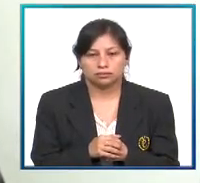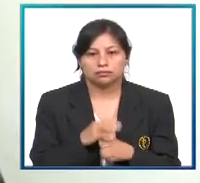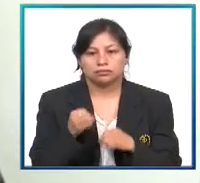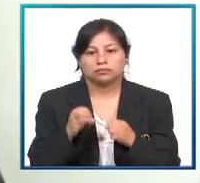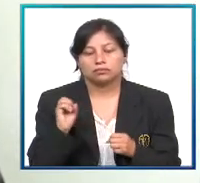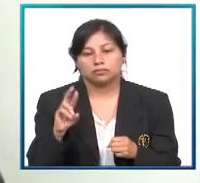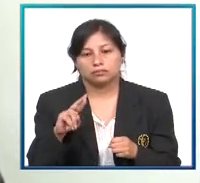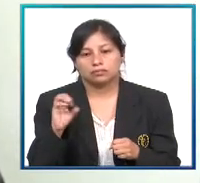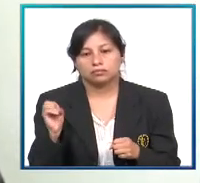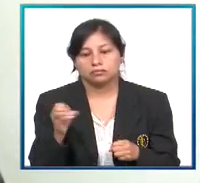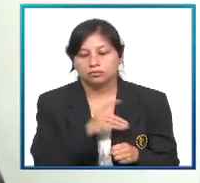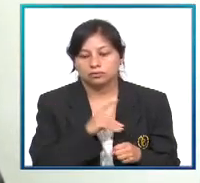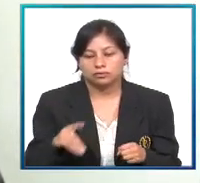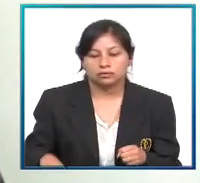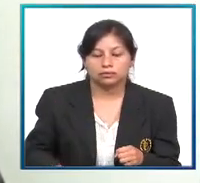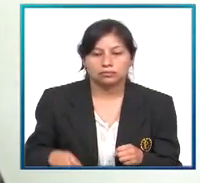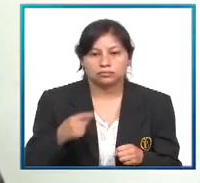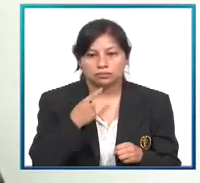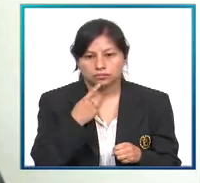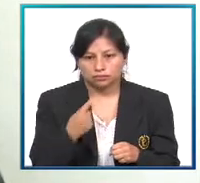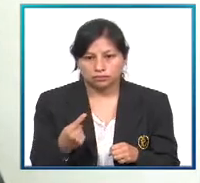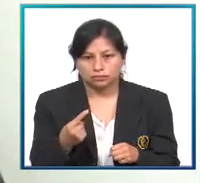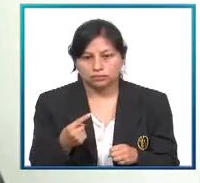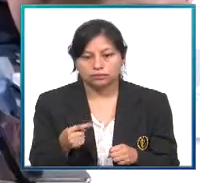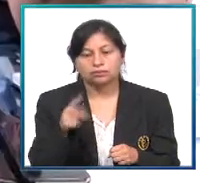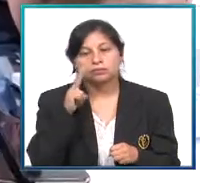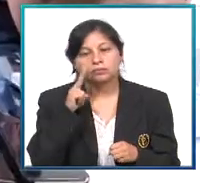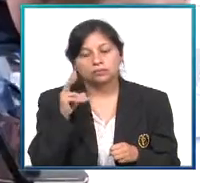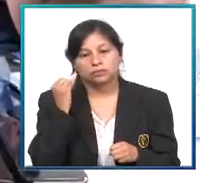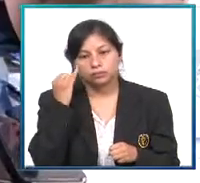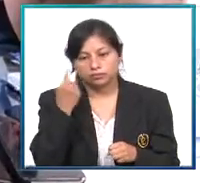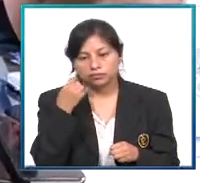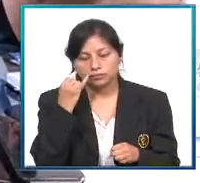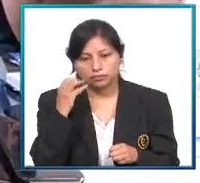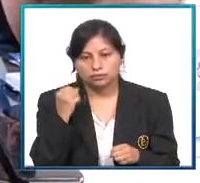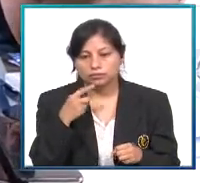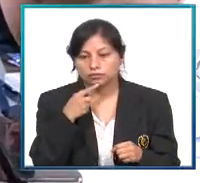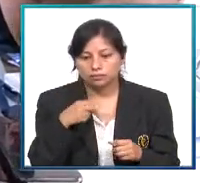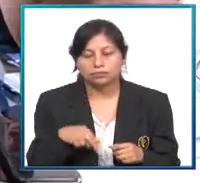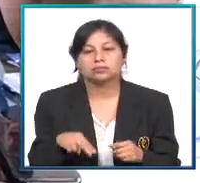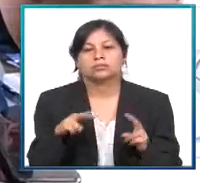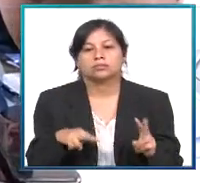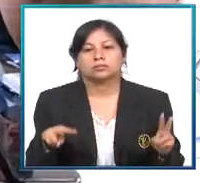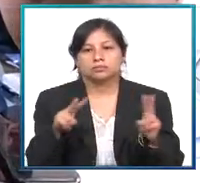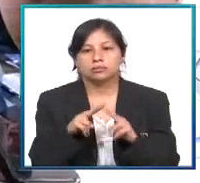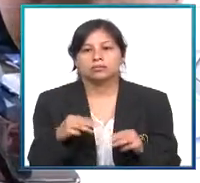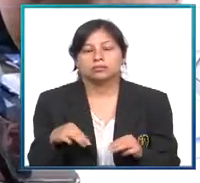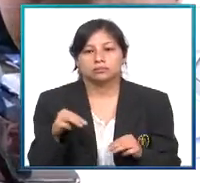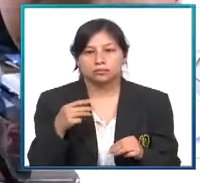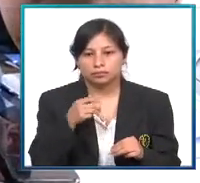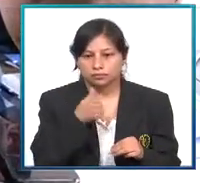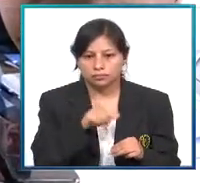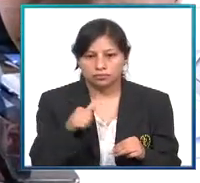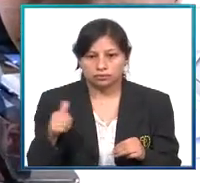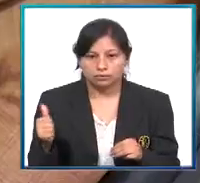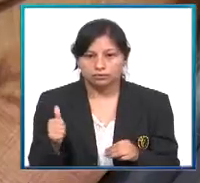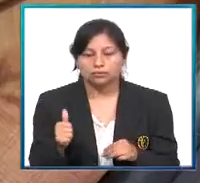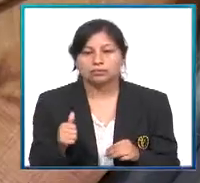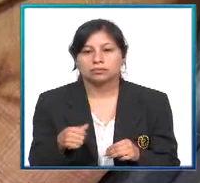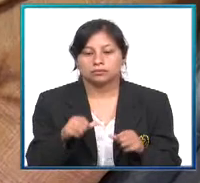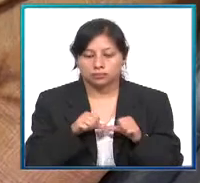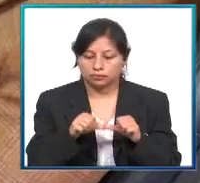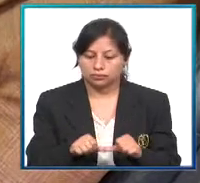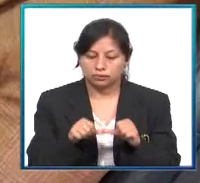La diputada Alexandra Axip, del Bloque Visión con Valores, se reunió con autoridades de la empresa municipal de agua, Empagua, para